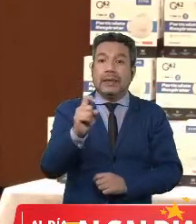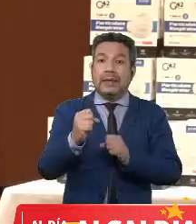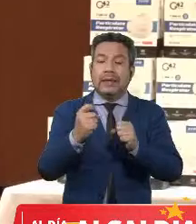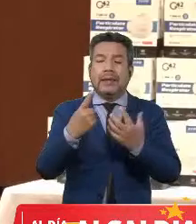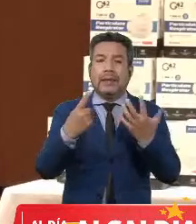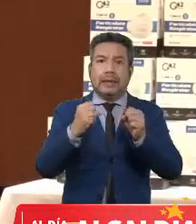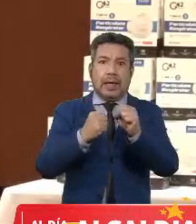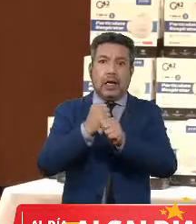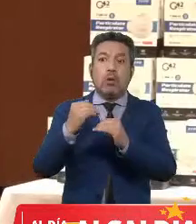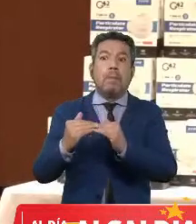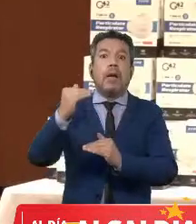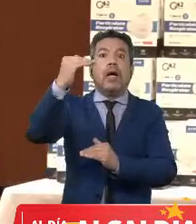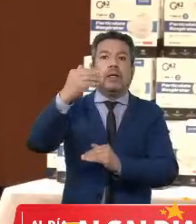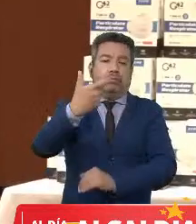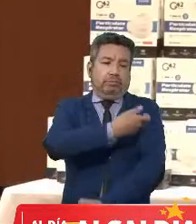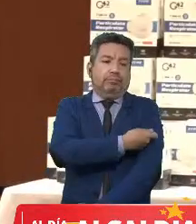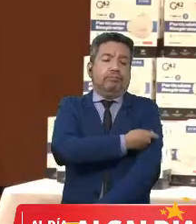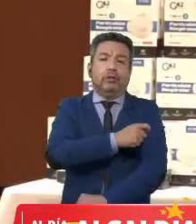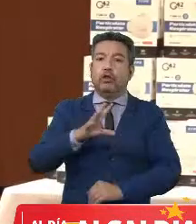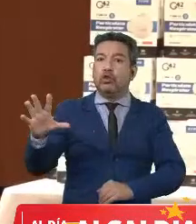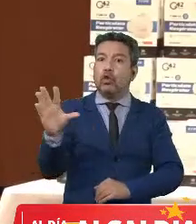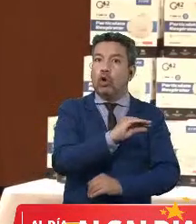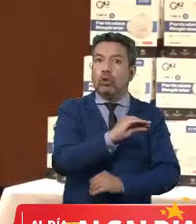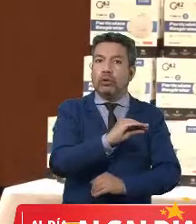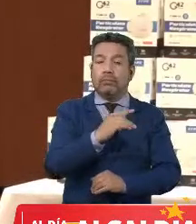Es un desafío importante.